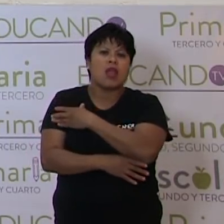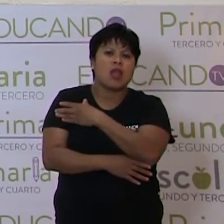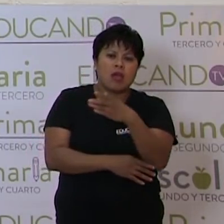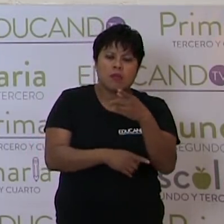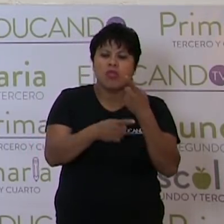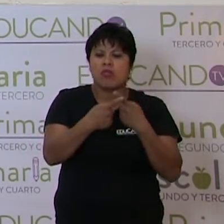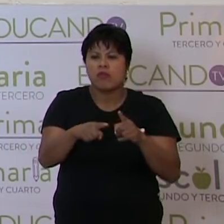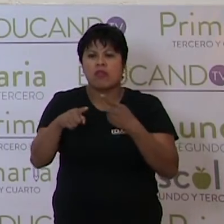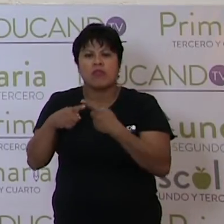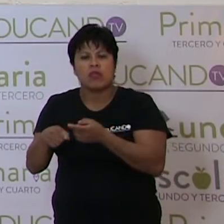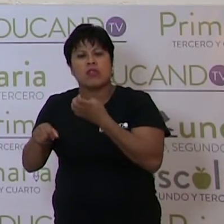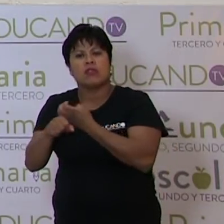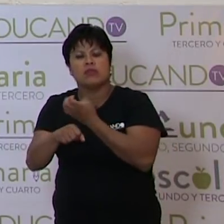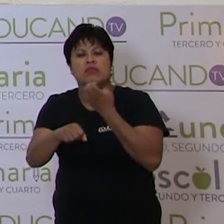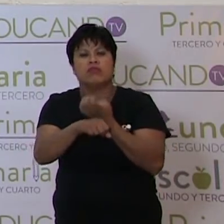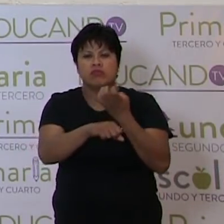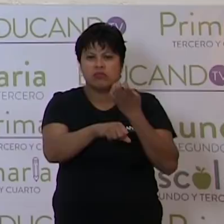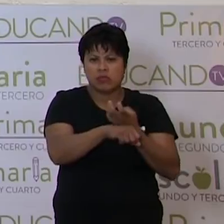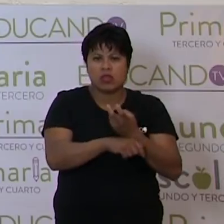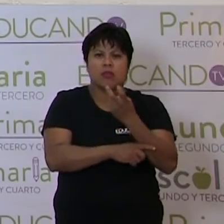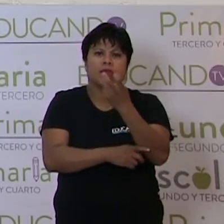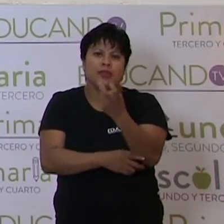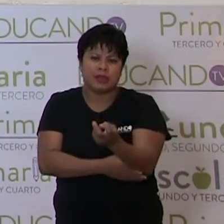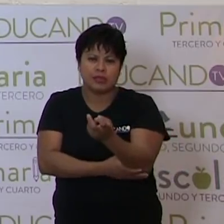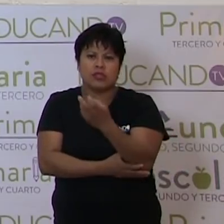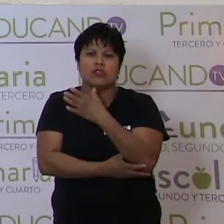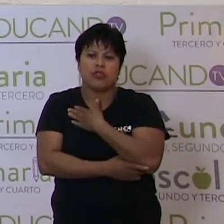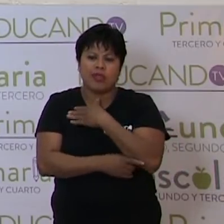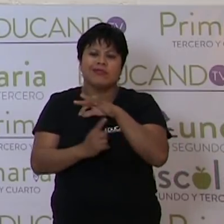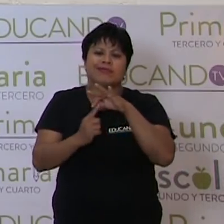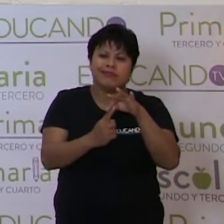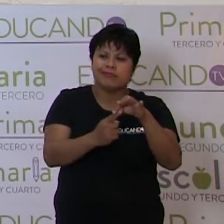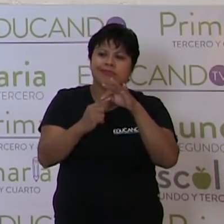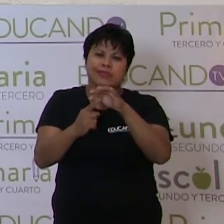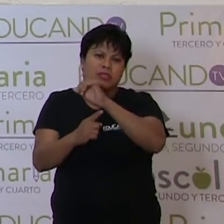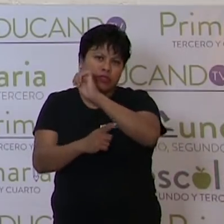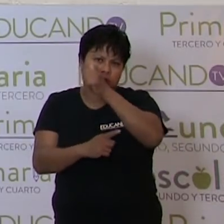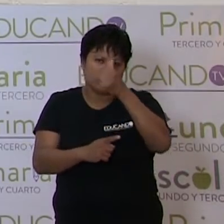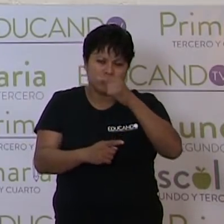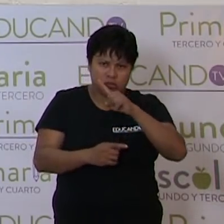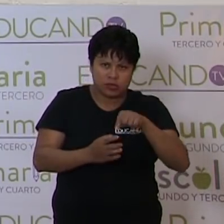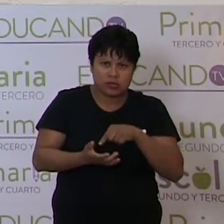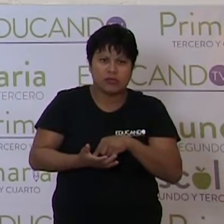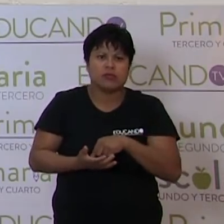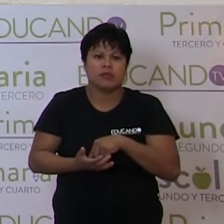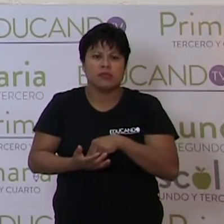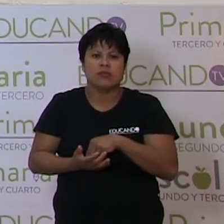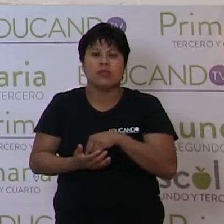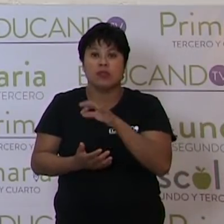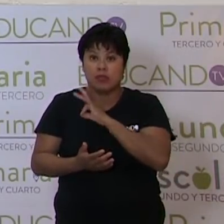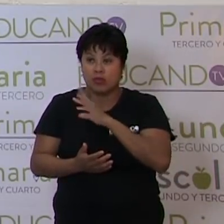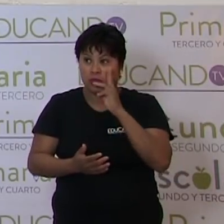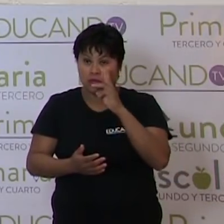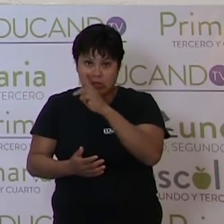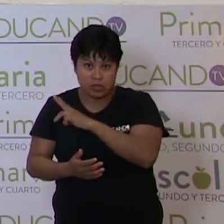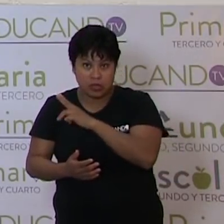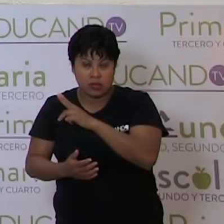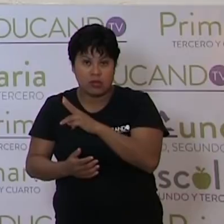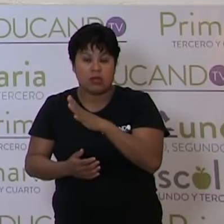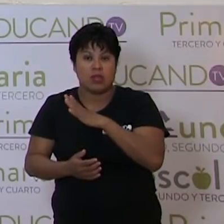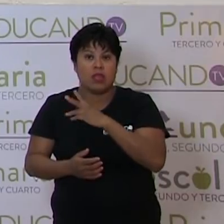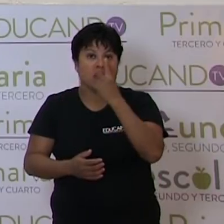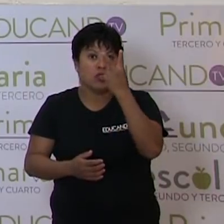de diferentes estados y por eso me llevan a todas partes. Podemos identificar acá